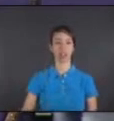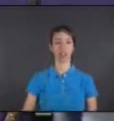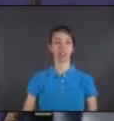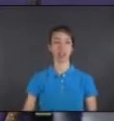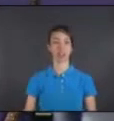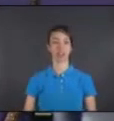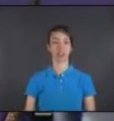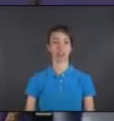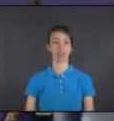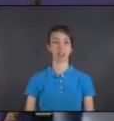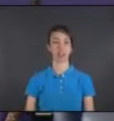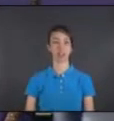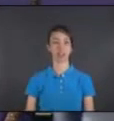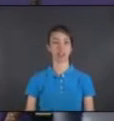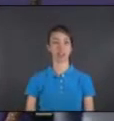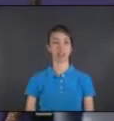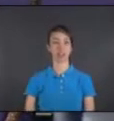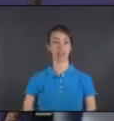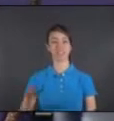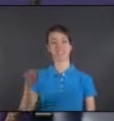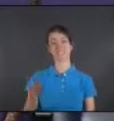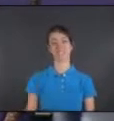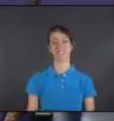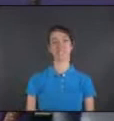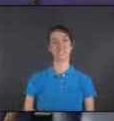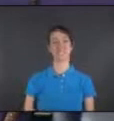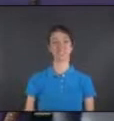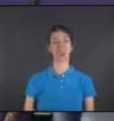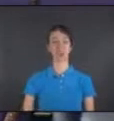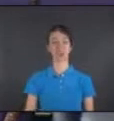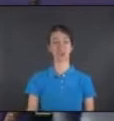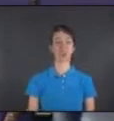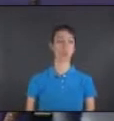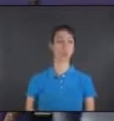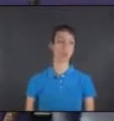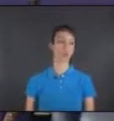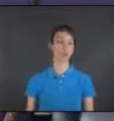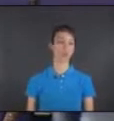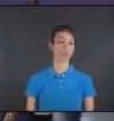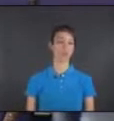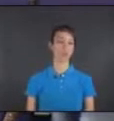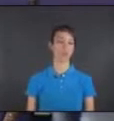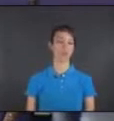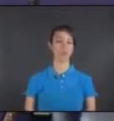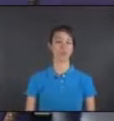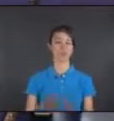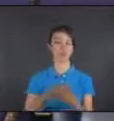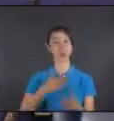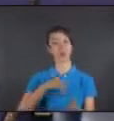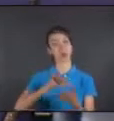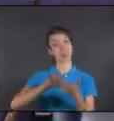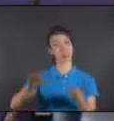no, hermano, yo para eso mejor me voy al registro civil y me pongo ahí a leer.